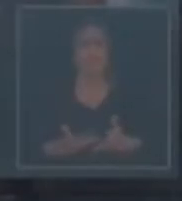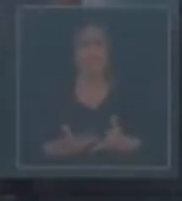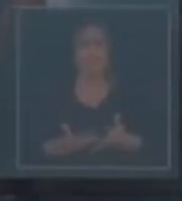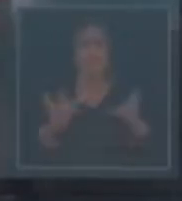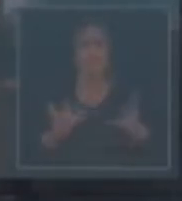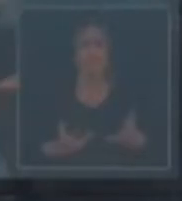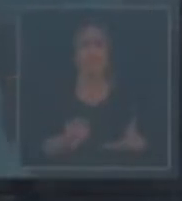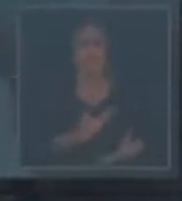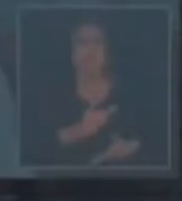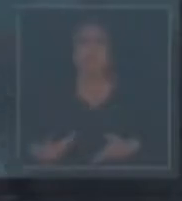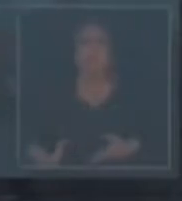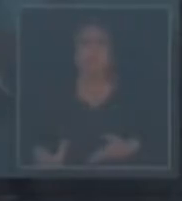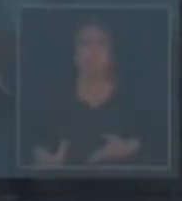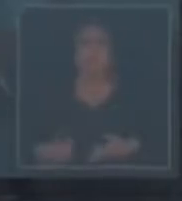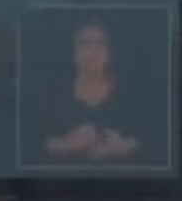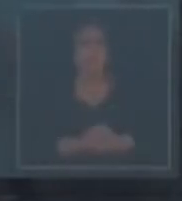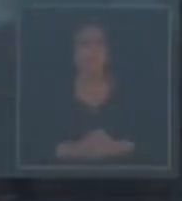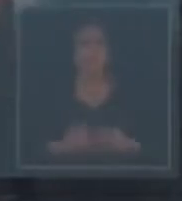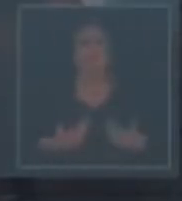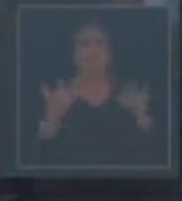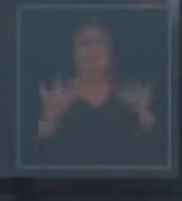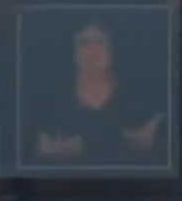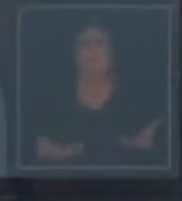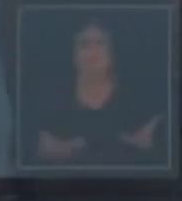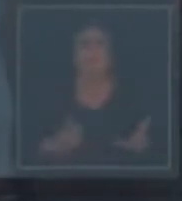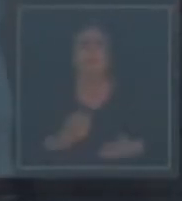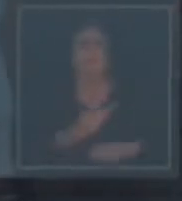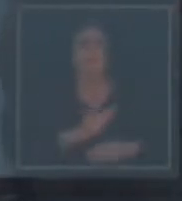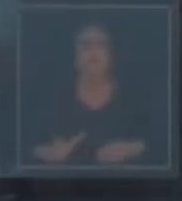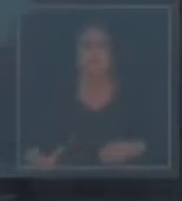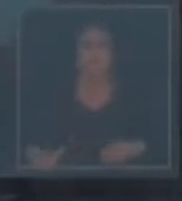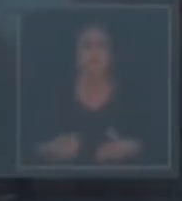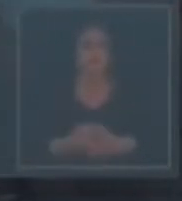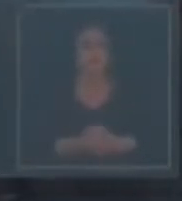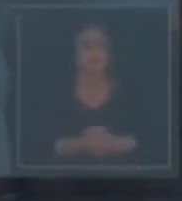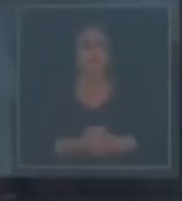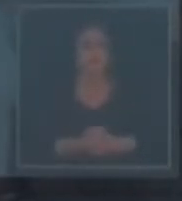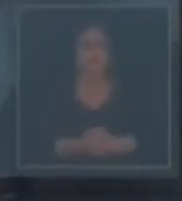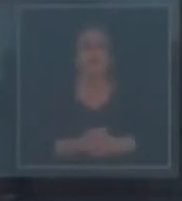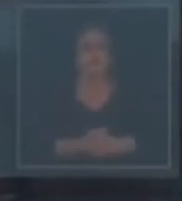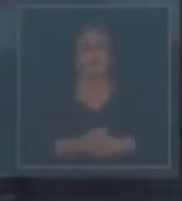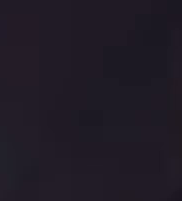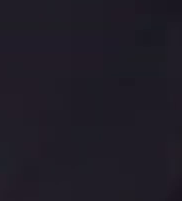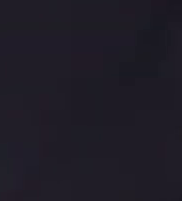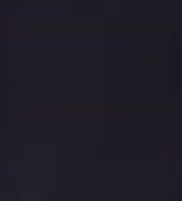Quiero ser un presidente, queremos ser un gobierno